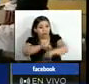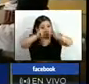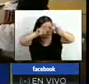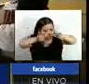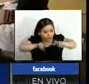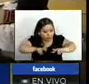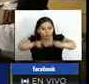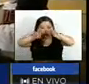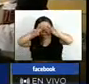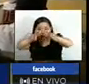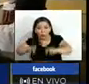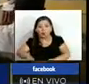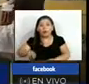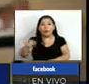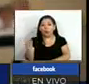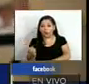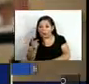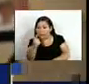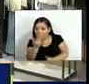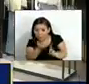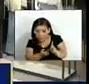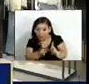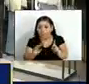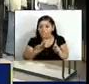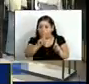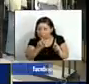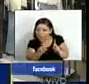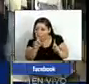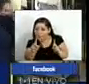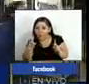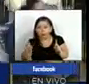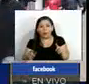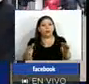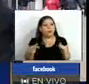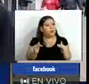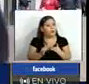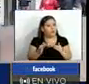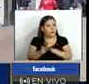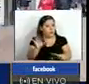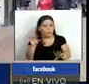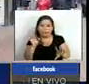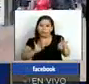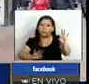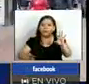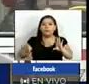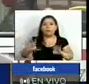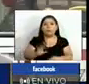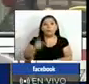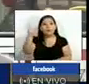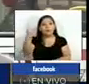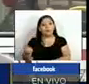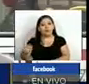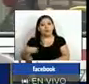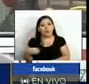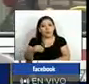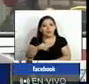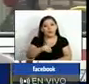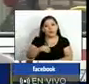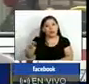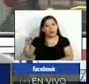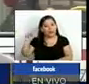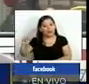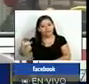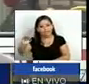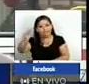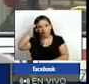de 1.500 por cada nueva positividad, hechas también de forma aleatoria. El doctor Eduardo Savio, especialista